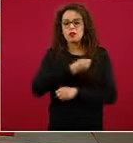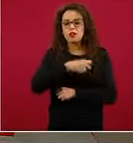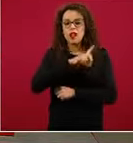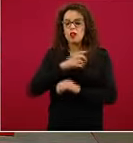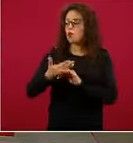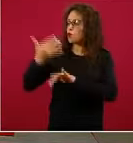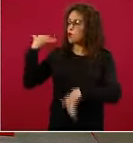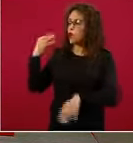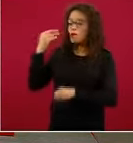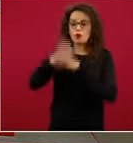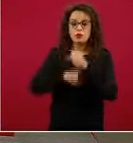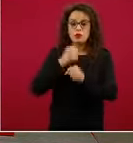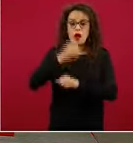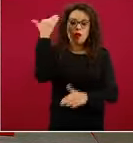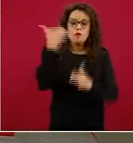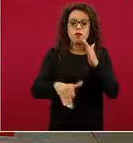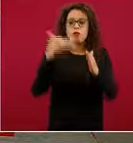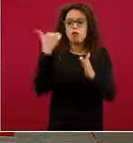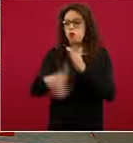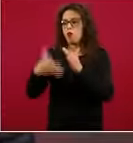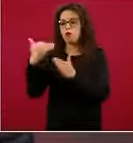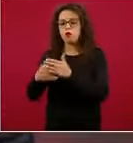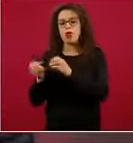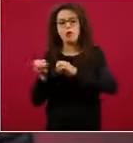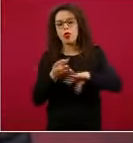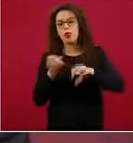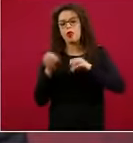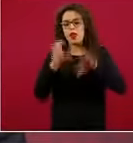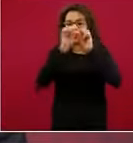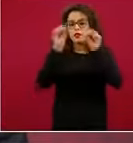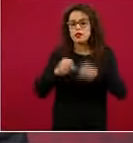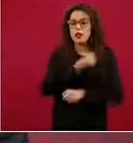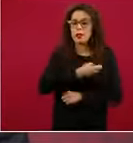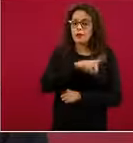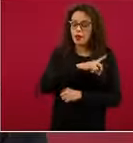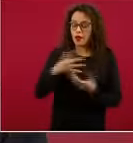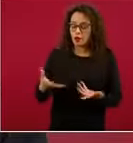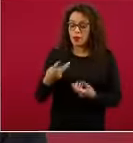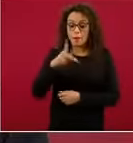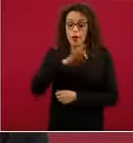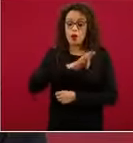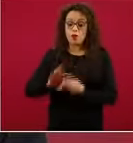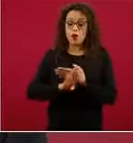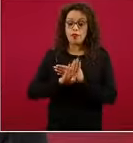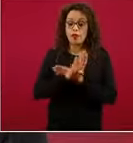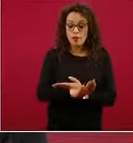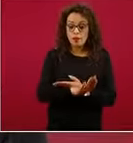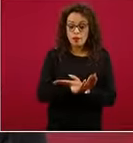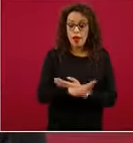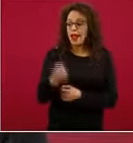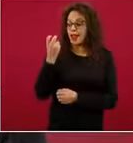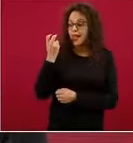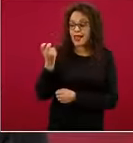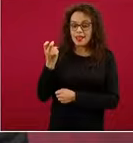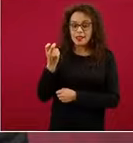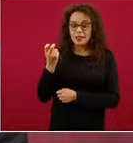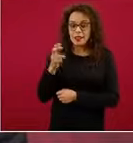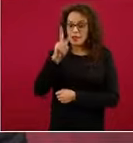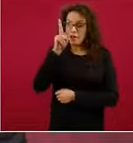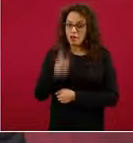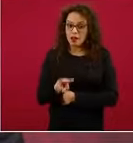pudiera haber hecho en retrospectiva? Se hubiera podido evitar tener un sistema de salud en este grado